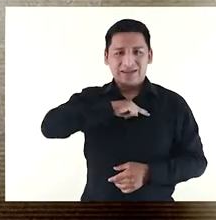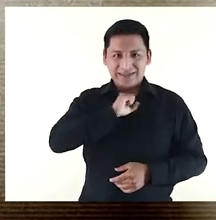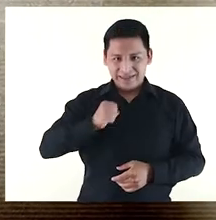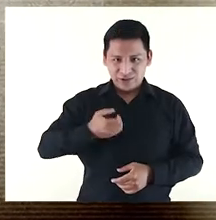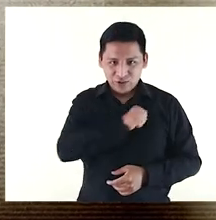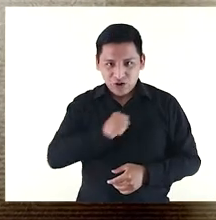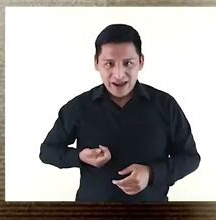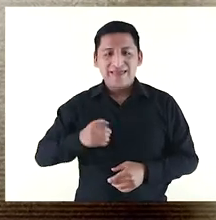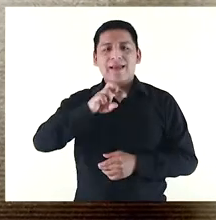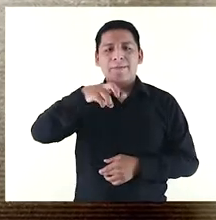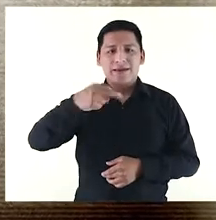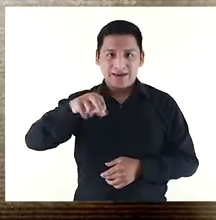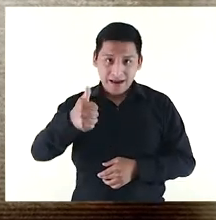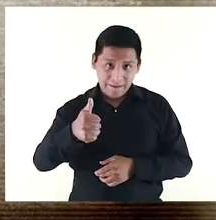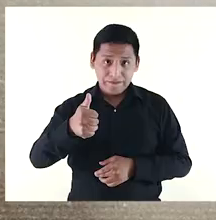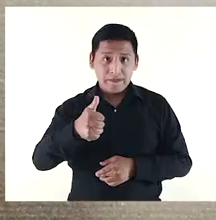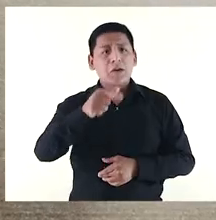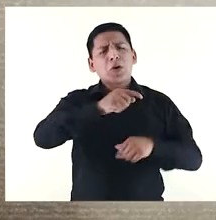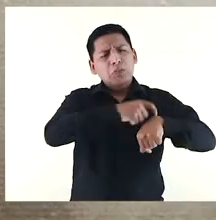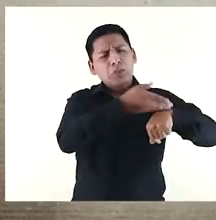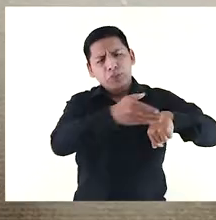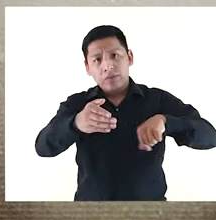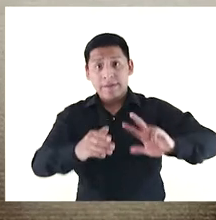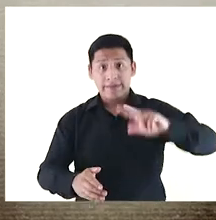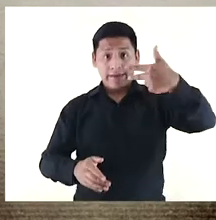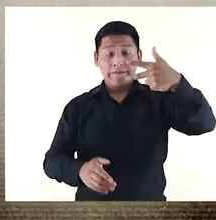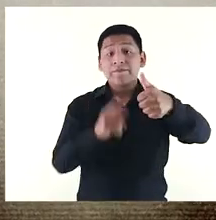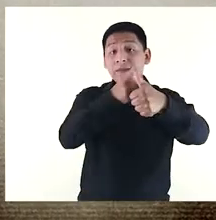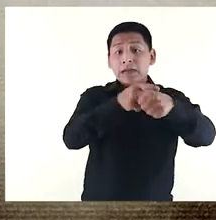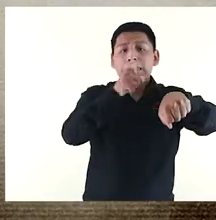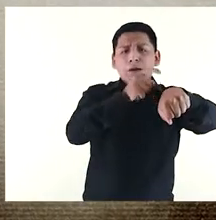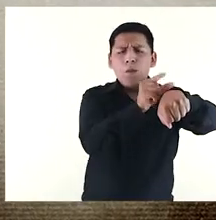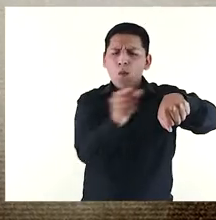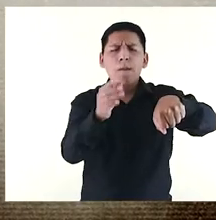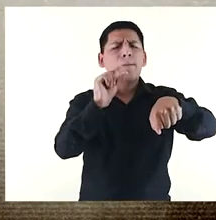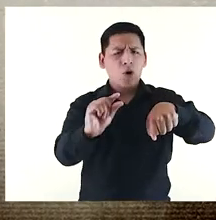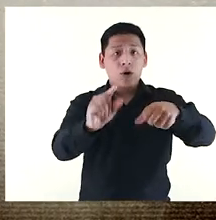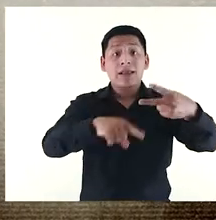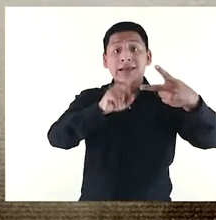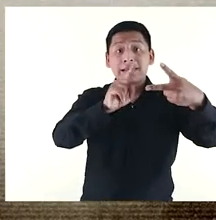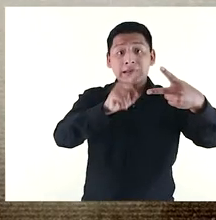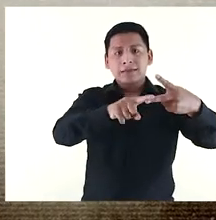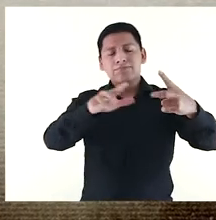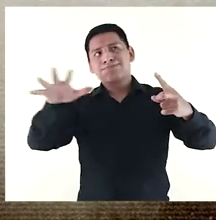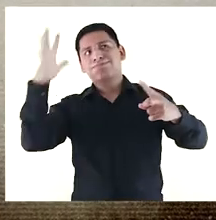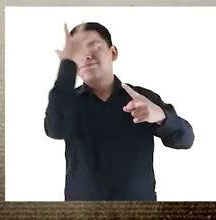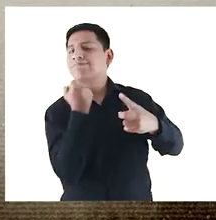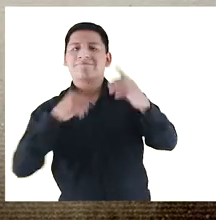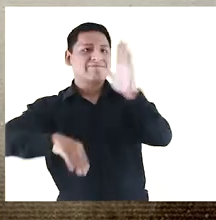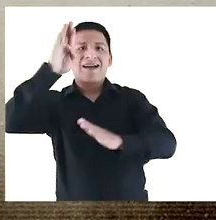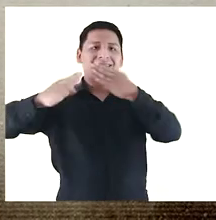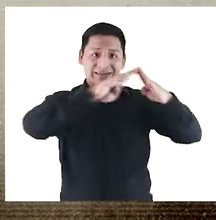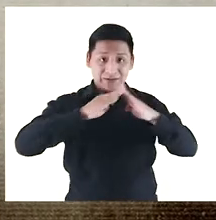la que vemos en su tercera versión. La primera duró muy poco, la segunda, de 1644, fue una de las más hermosas de